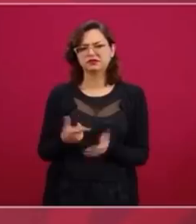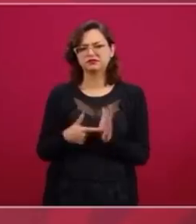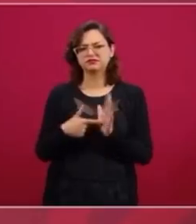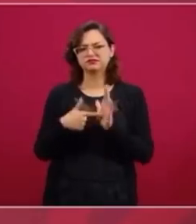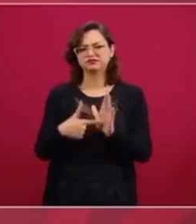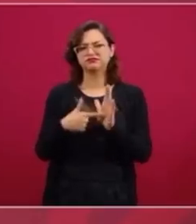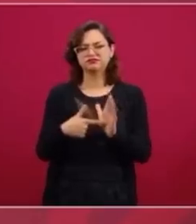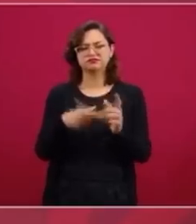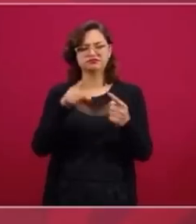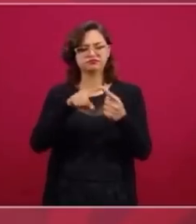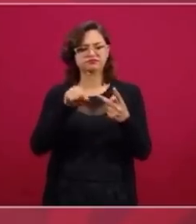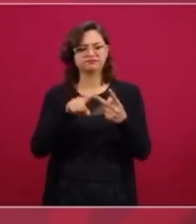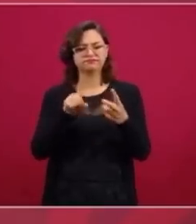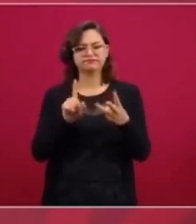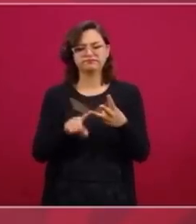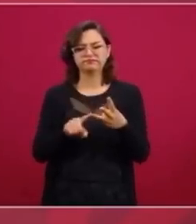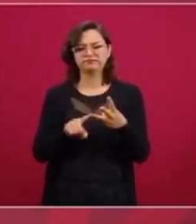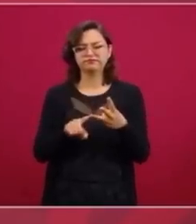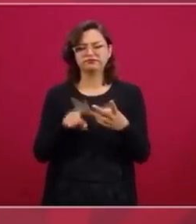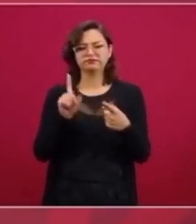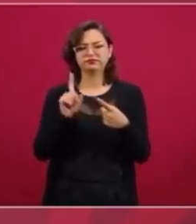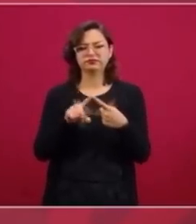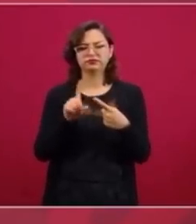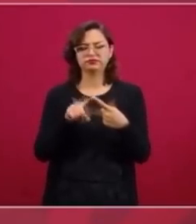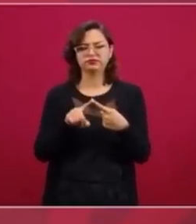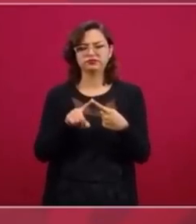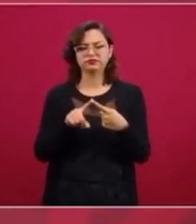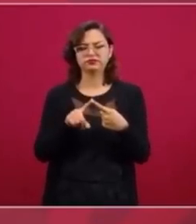exponen 3 cosas. Primero,